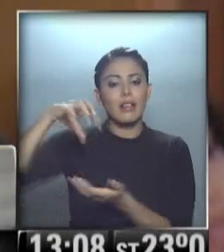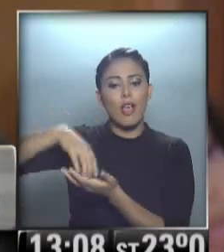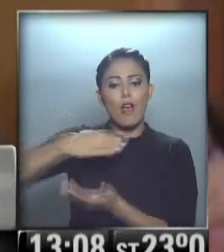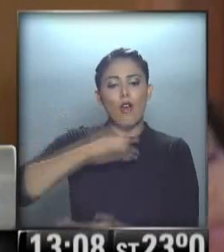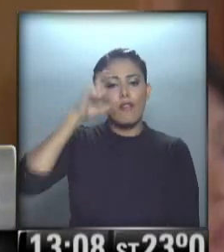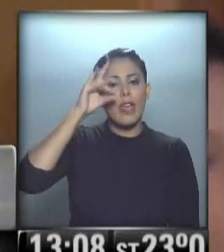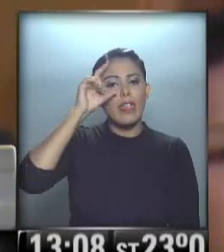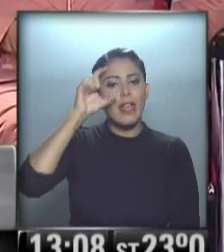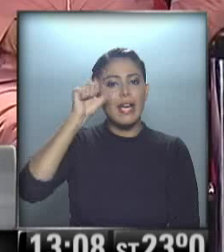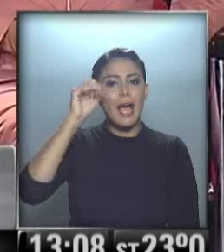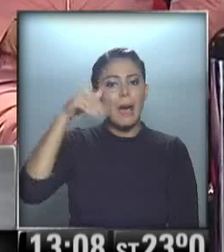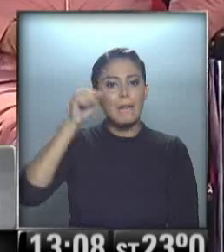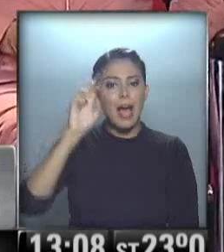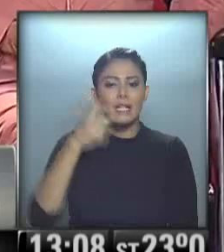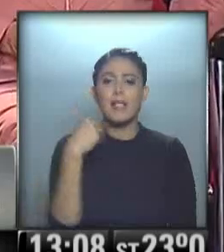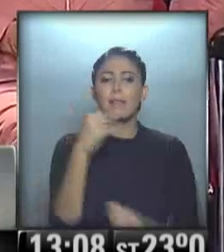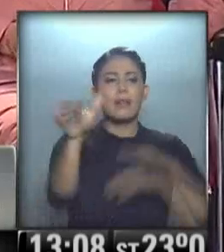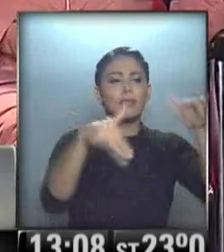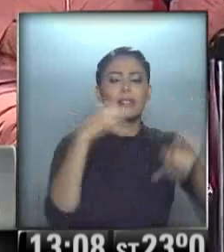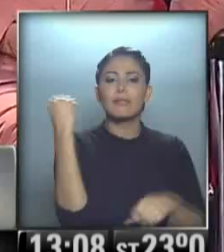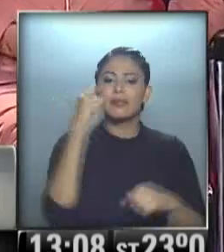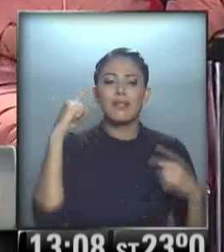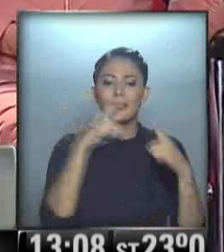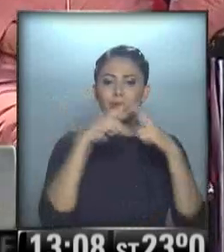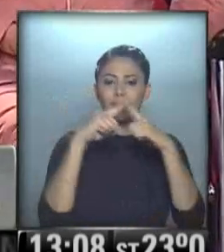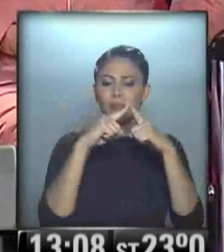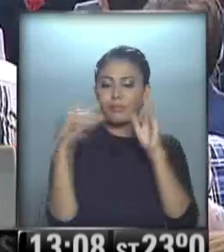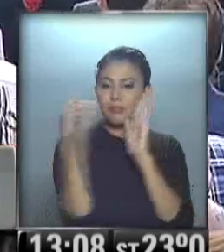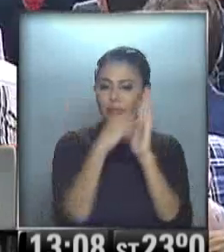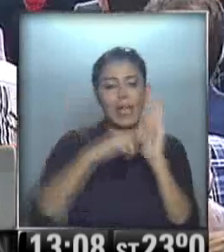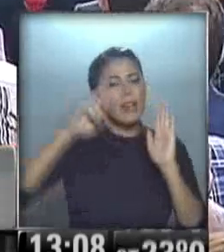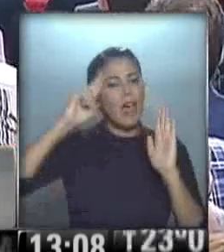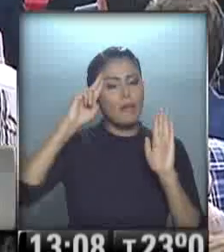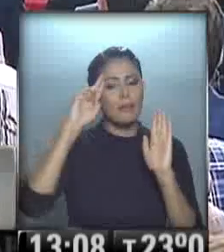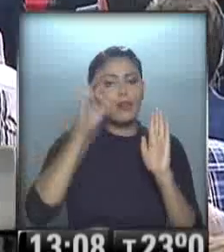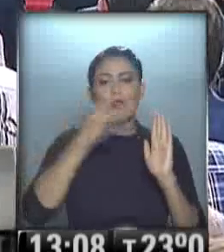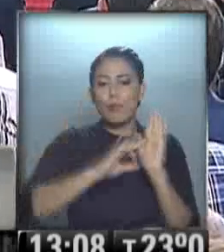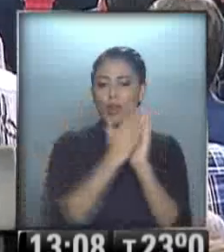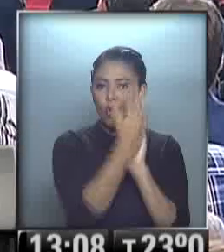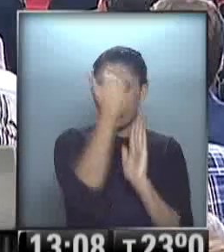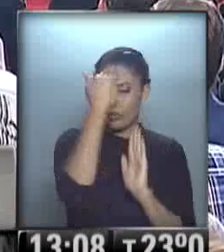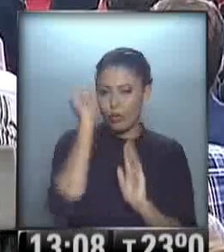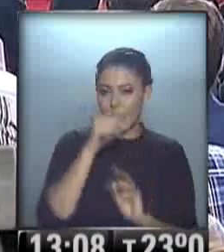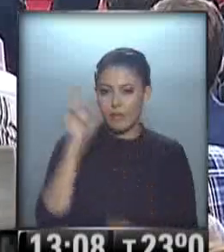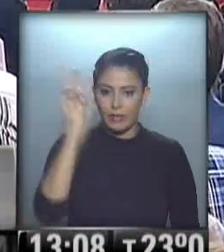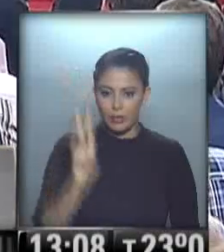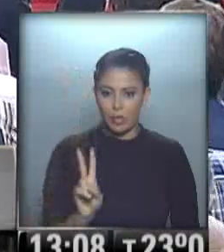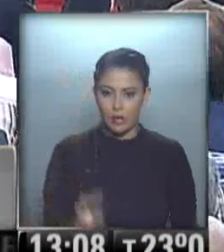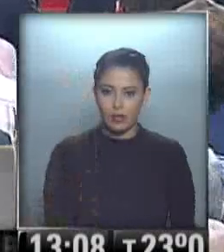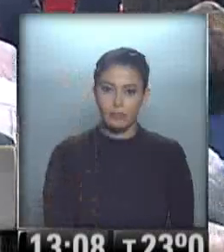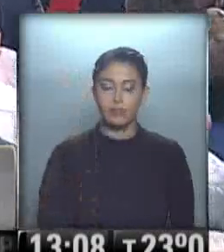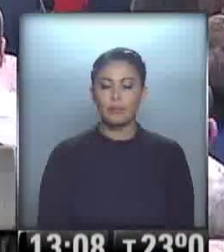fedecámaras. El objetivo fue lograr una agenda común y acordar el respeto a la Constitución Nacional Venezolana. En